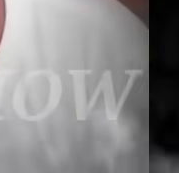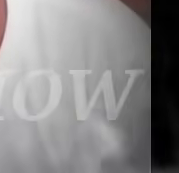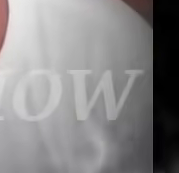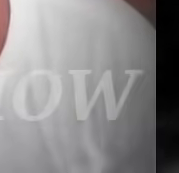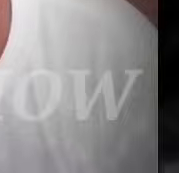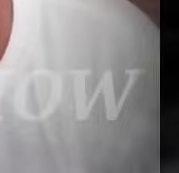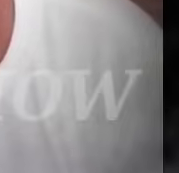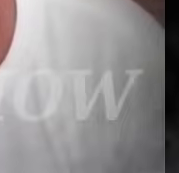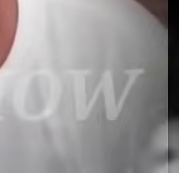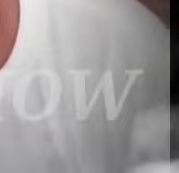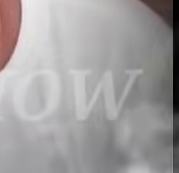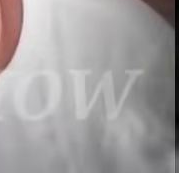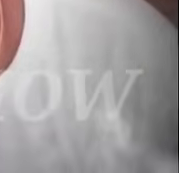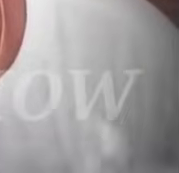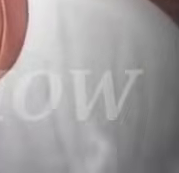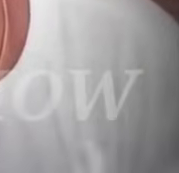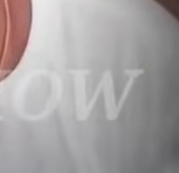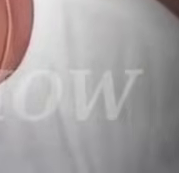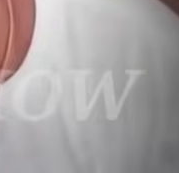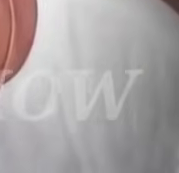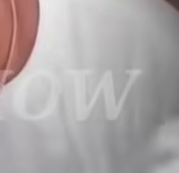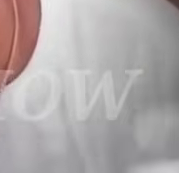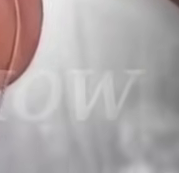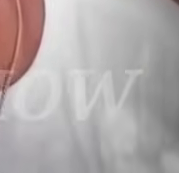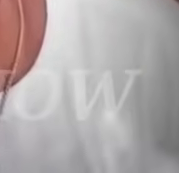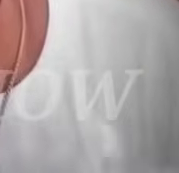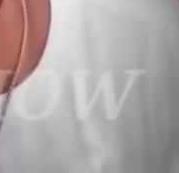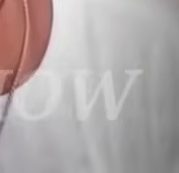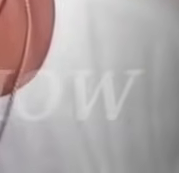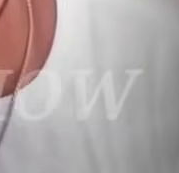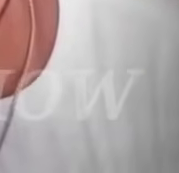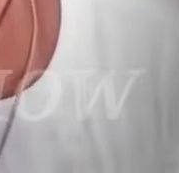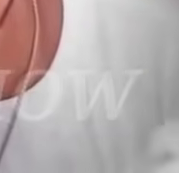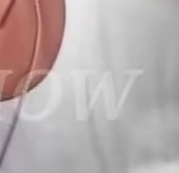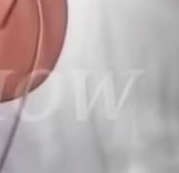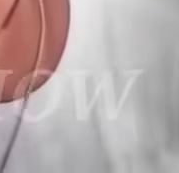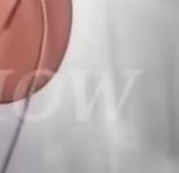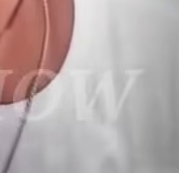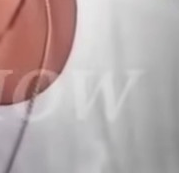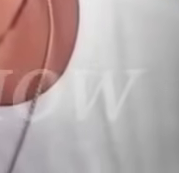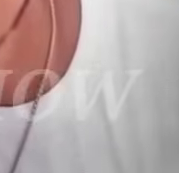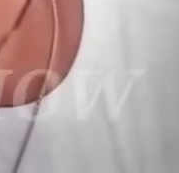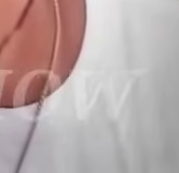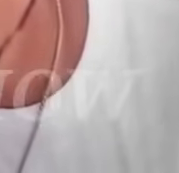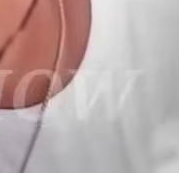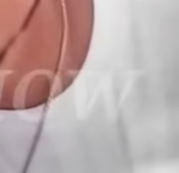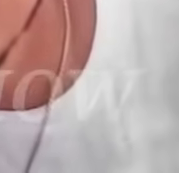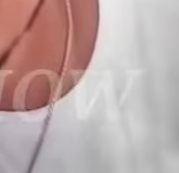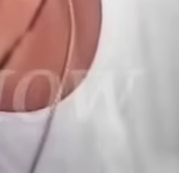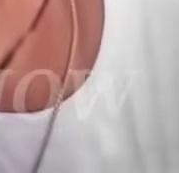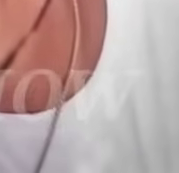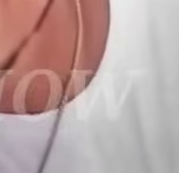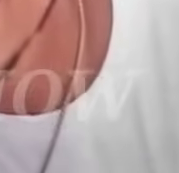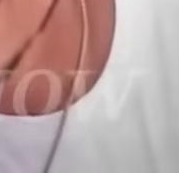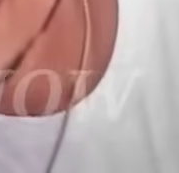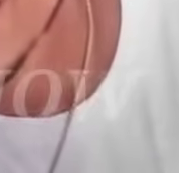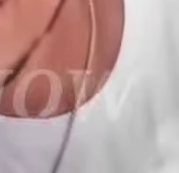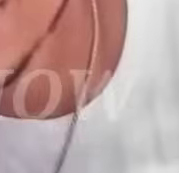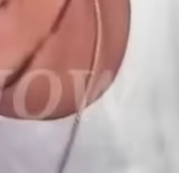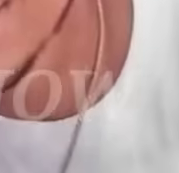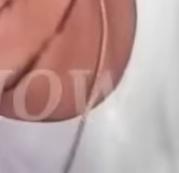pasar te vas a quedar con la boca abierta increíble pero cierto Quédate hasta el